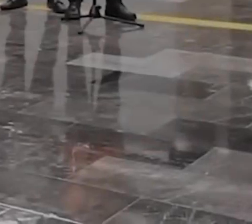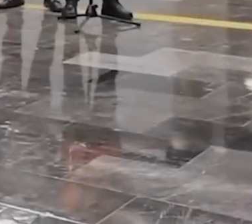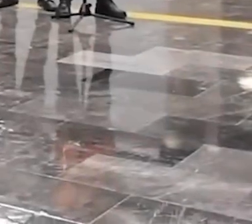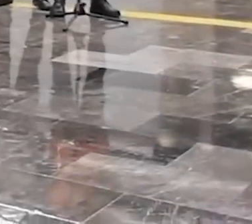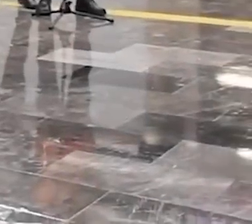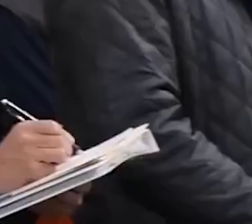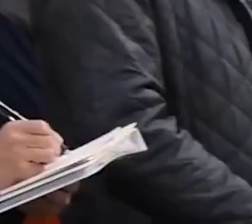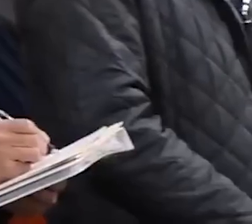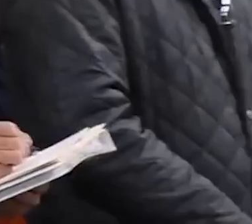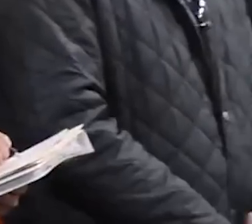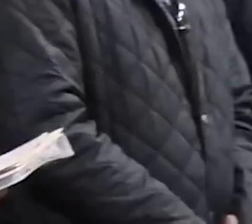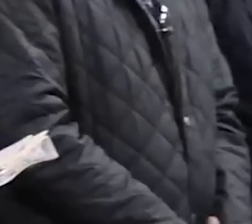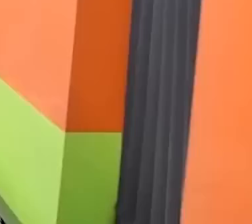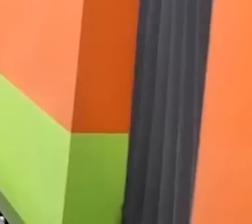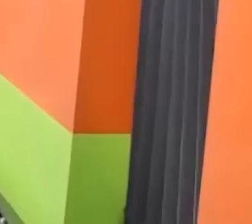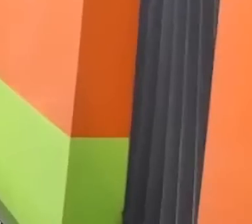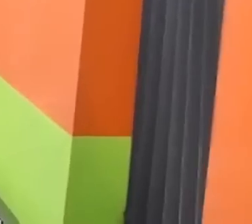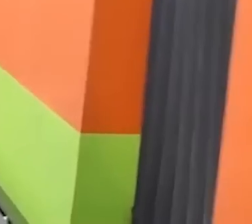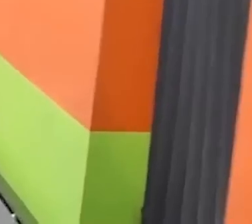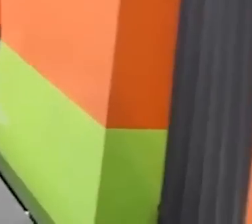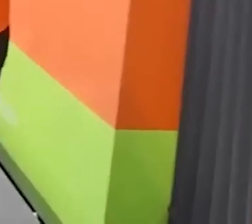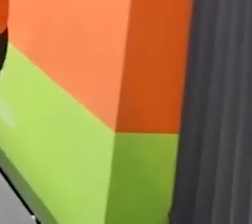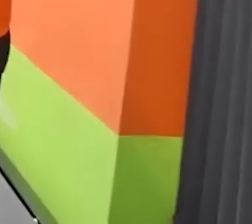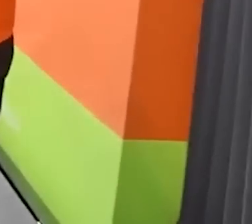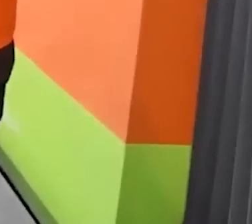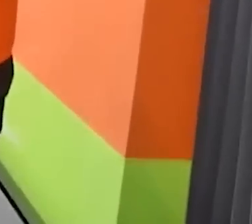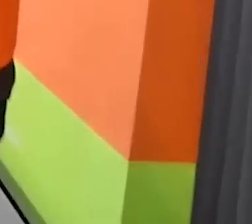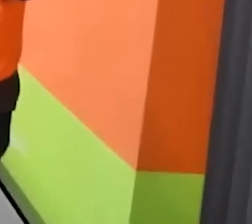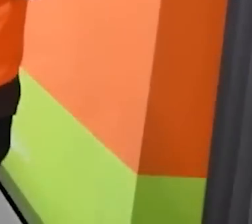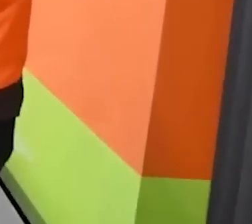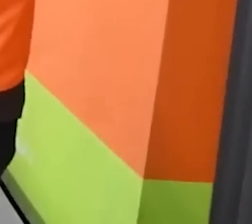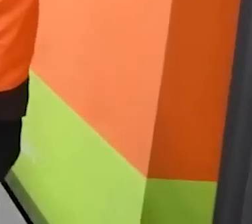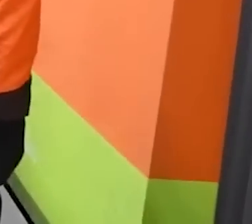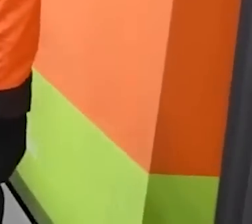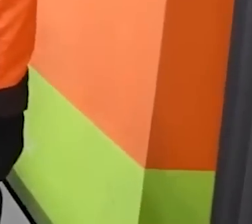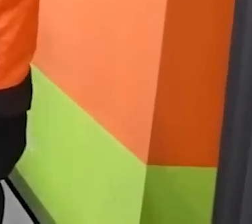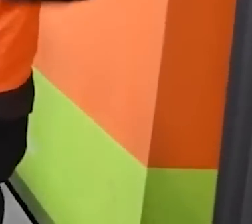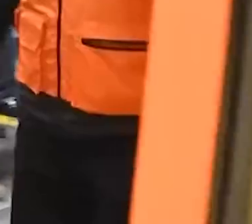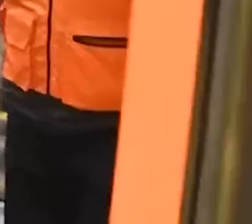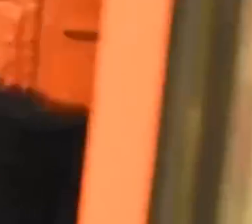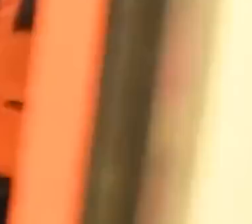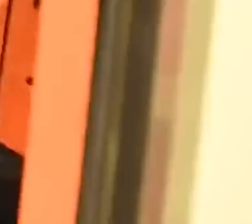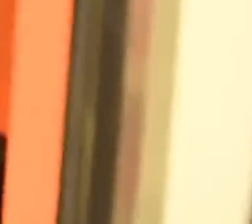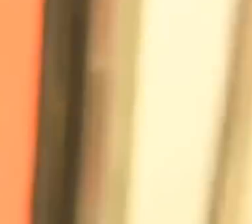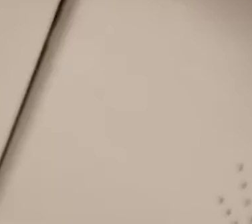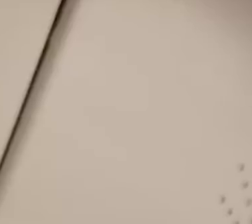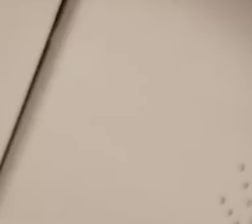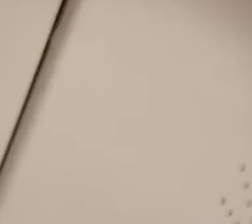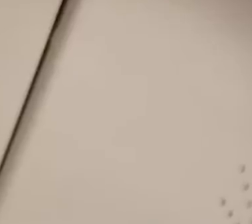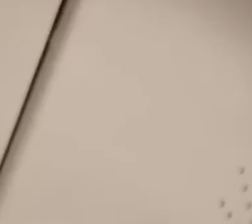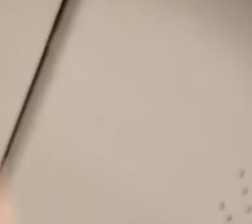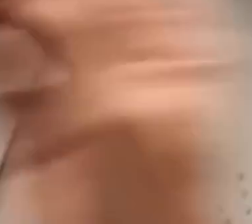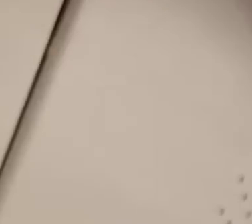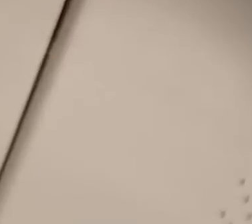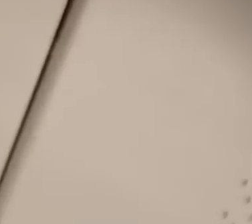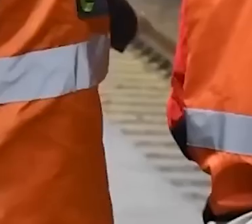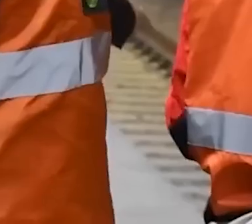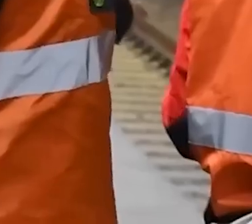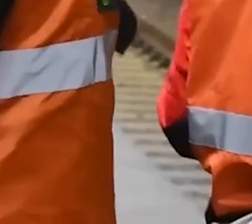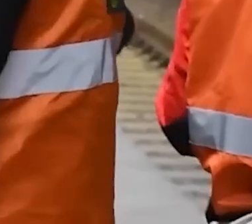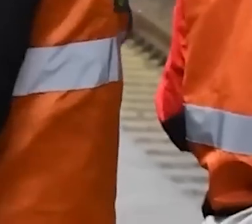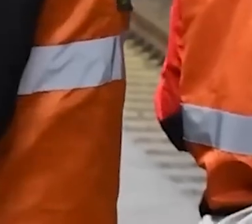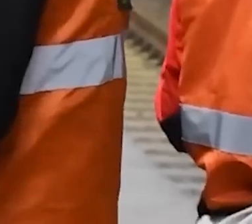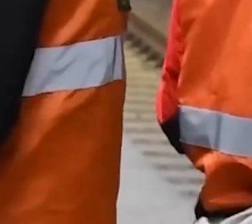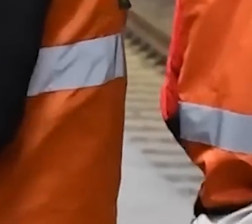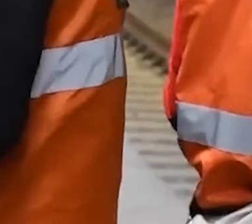El Consejo Consultivo del Metro verificó las acciones de reforzamiento y rehabilitación del tramo subterráneo de la línea 12.